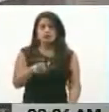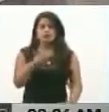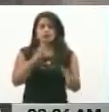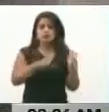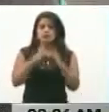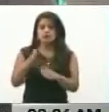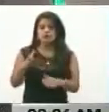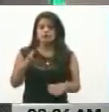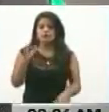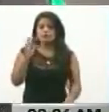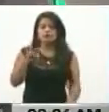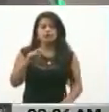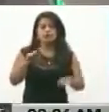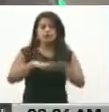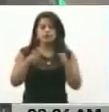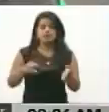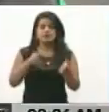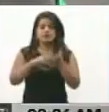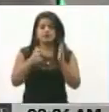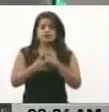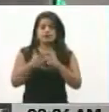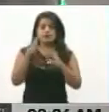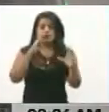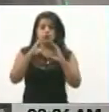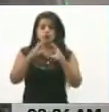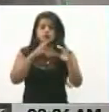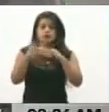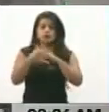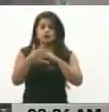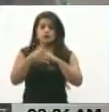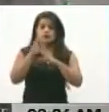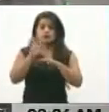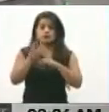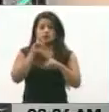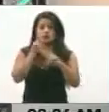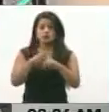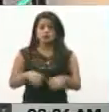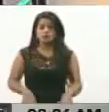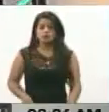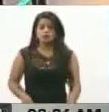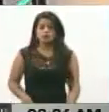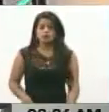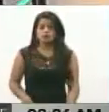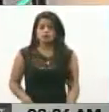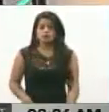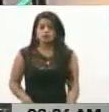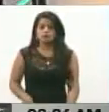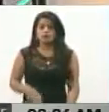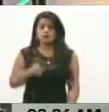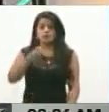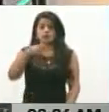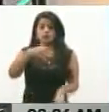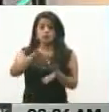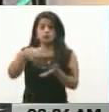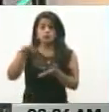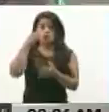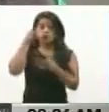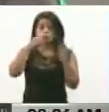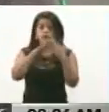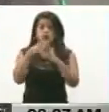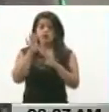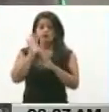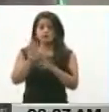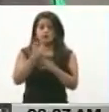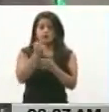organizarse uh-huh. sus mesas técnicas de telecomunicaciones y esa es la vía. Completamente gratis. Los que se distribuyen por consejos comunales son